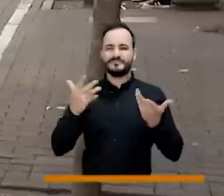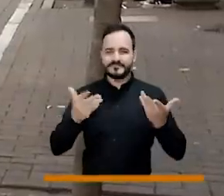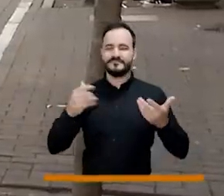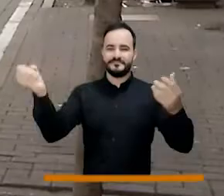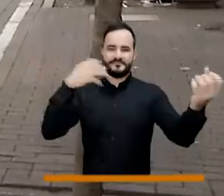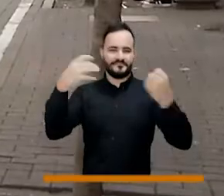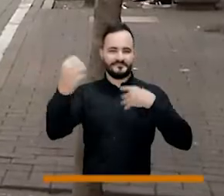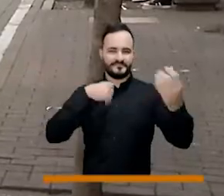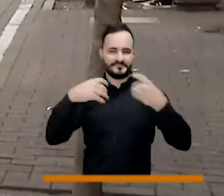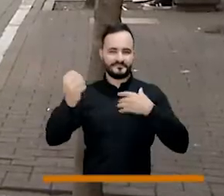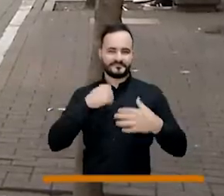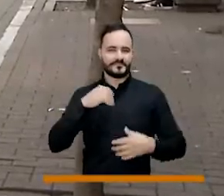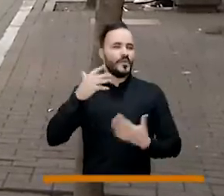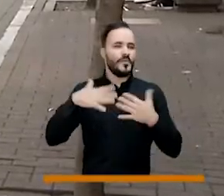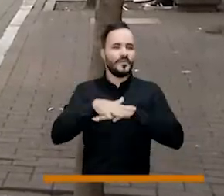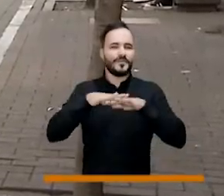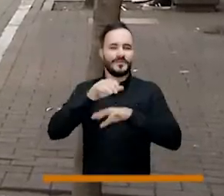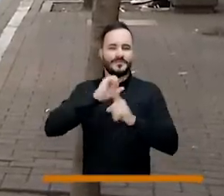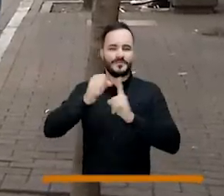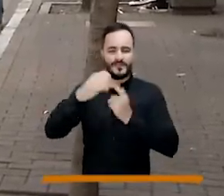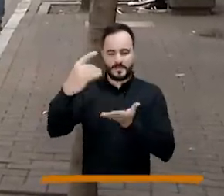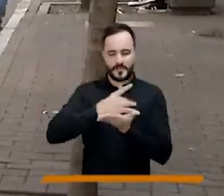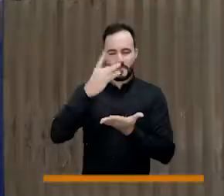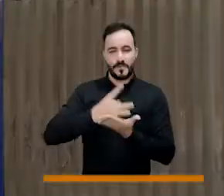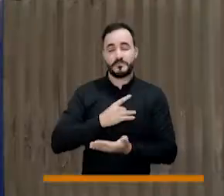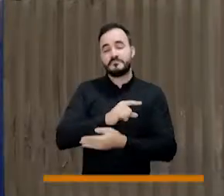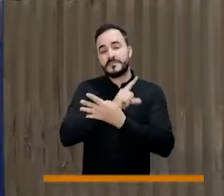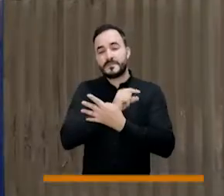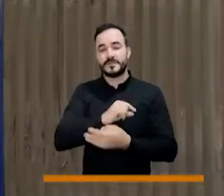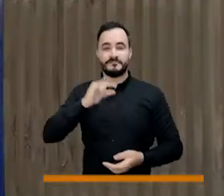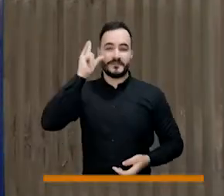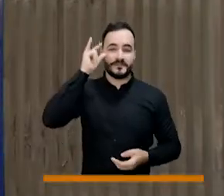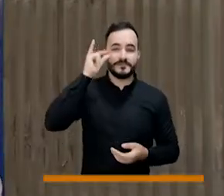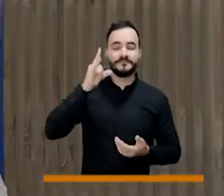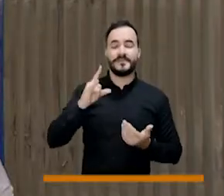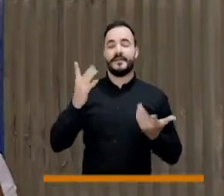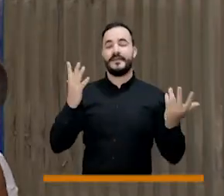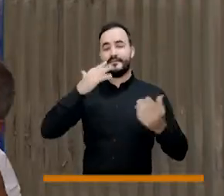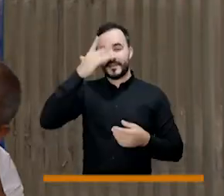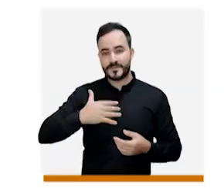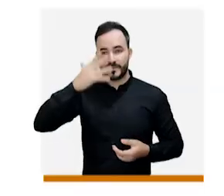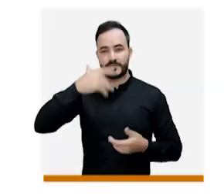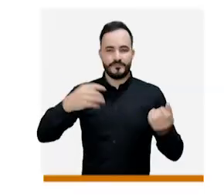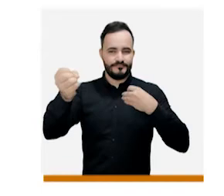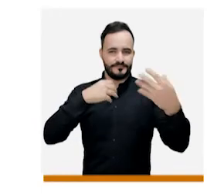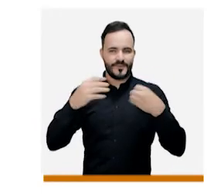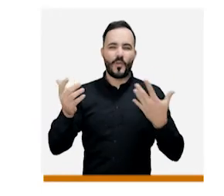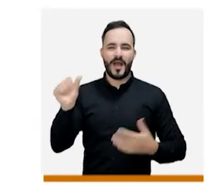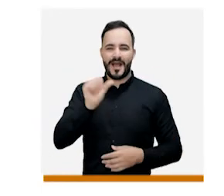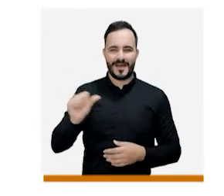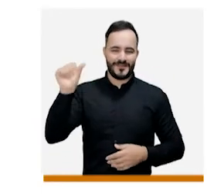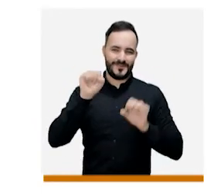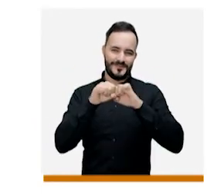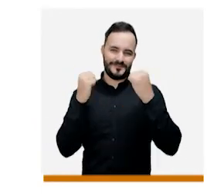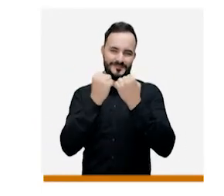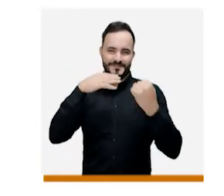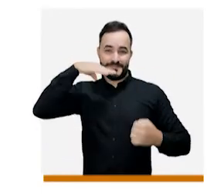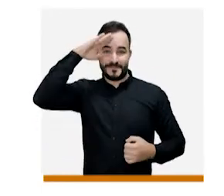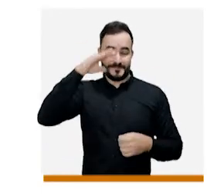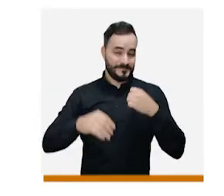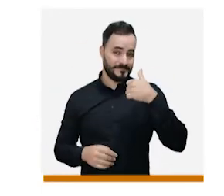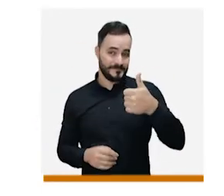Ahora llegó el momento de recibir los mensajes que ustedes nos hacen llegar a través de las redes sociales: Twitter, Facebook, Instagram,